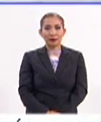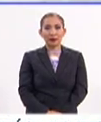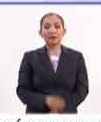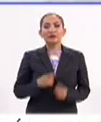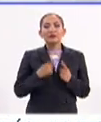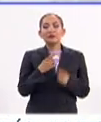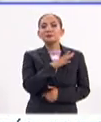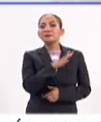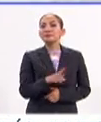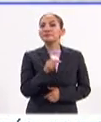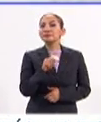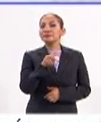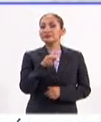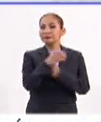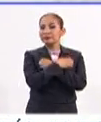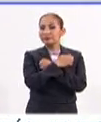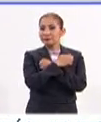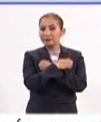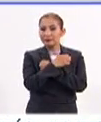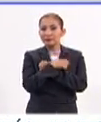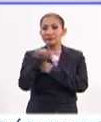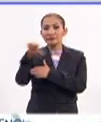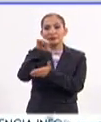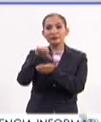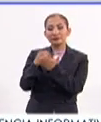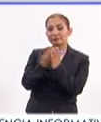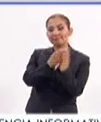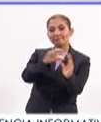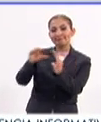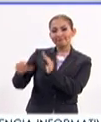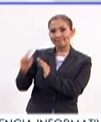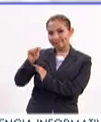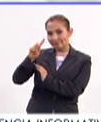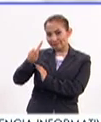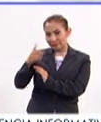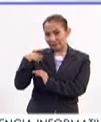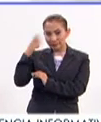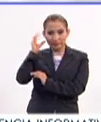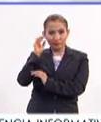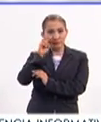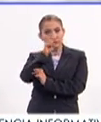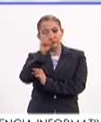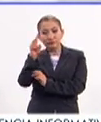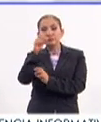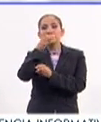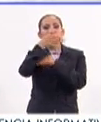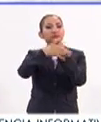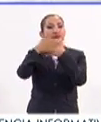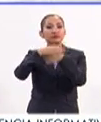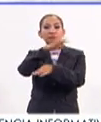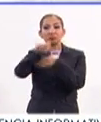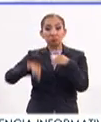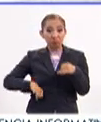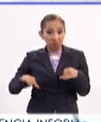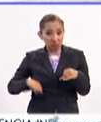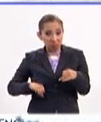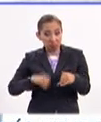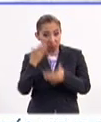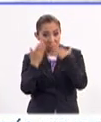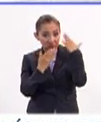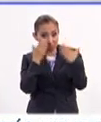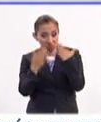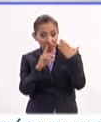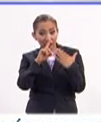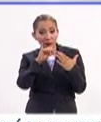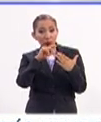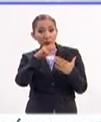La Dirección General de Televisión Educativa y el Centro de Capacitación Televisiva y Audiovisual convocan a todos los interesados a